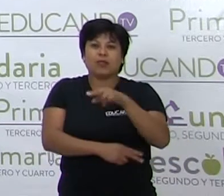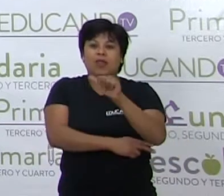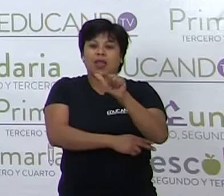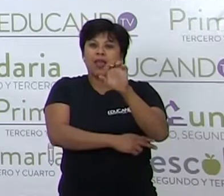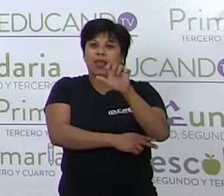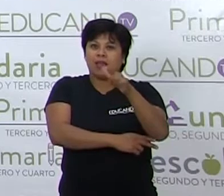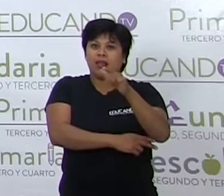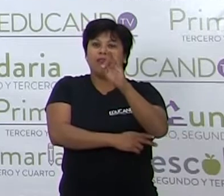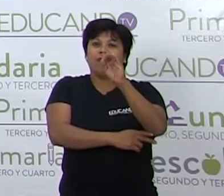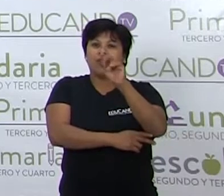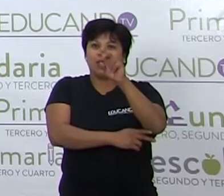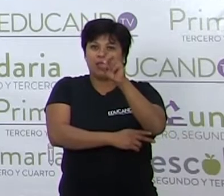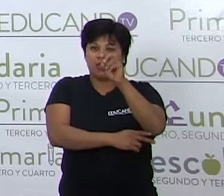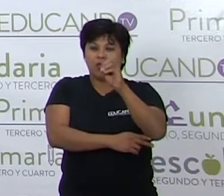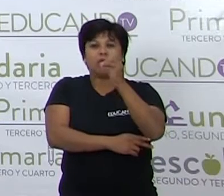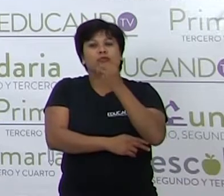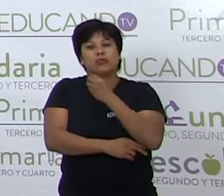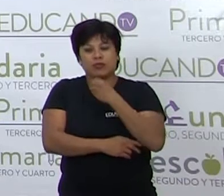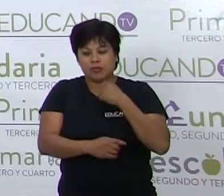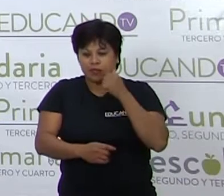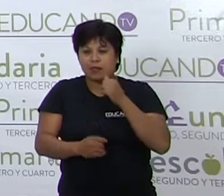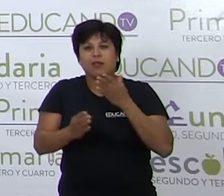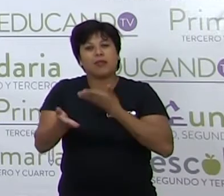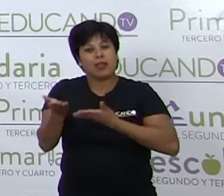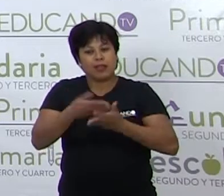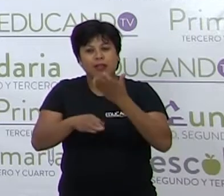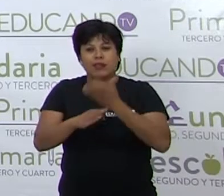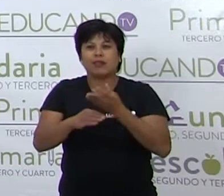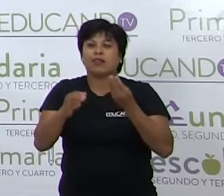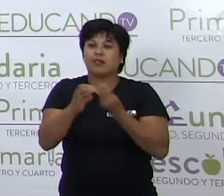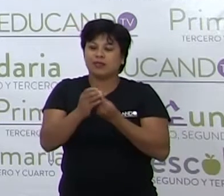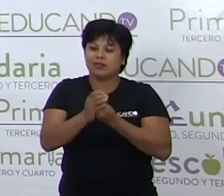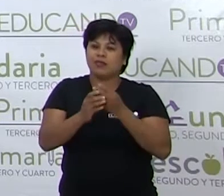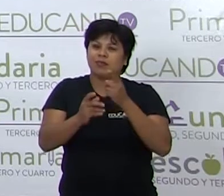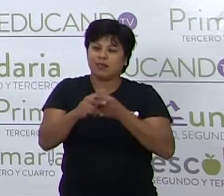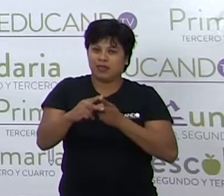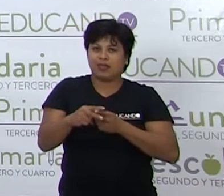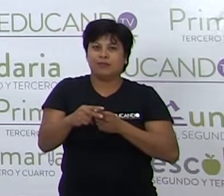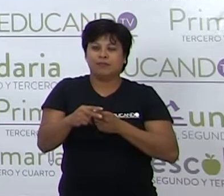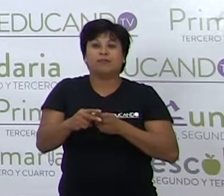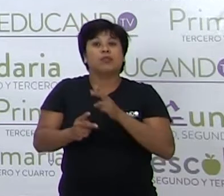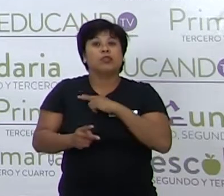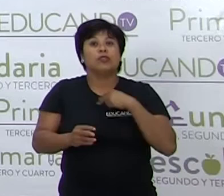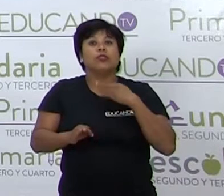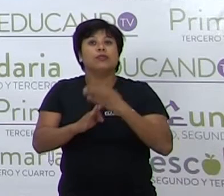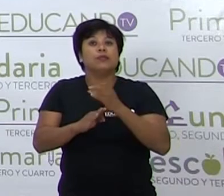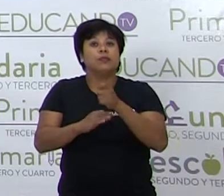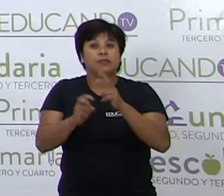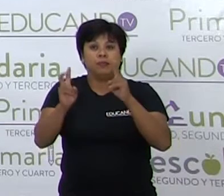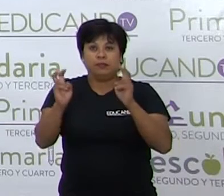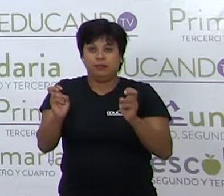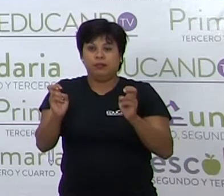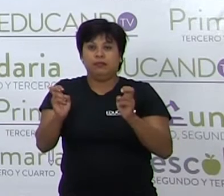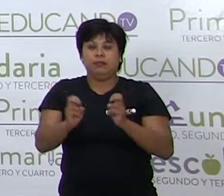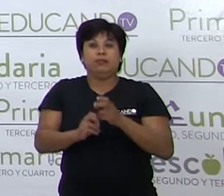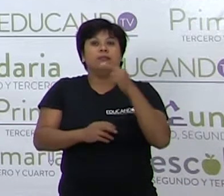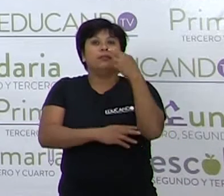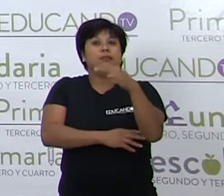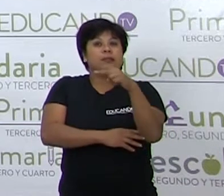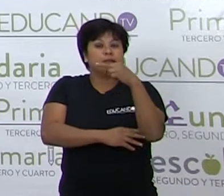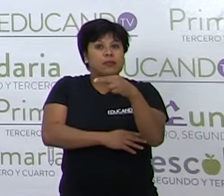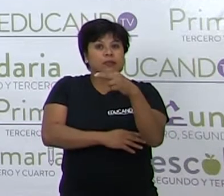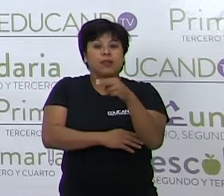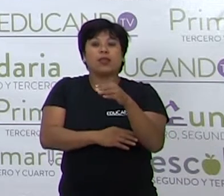fernando y como siempre me da mucho gusto compartir contigo de estas sesiones de matemáticas vamos a ver hoy otro tema que se llama